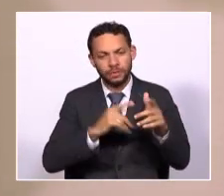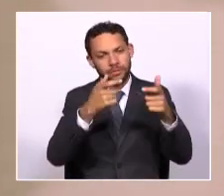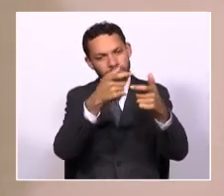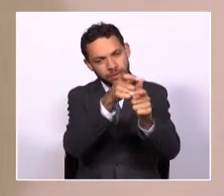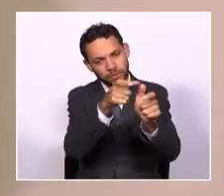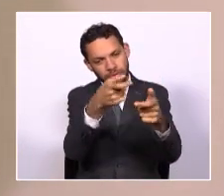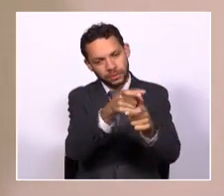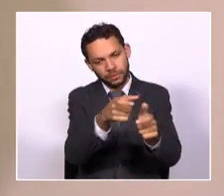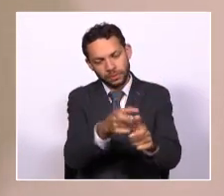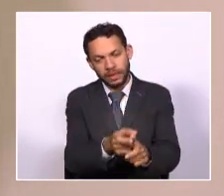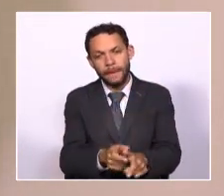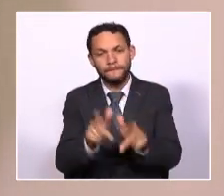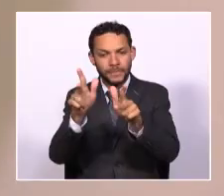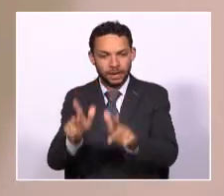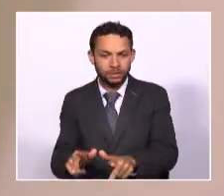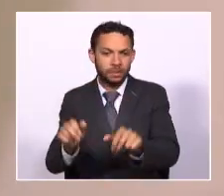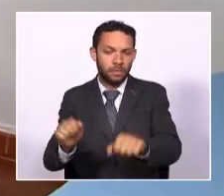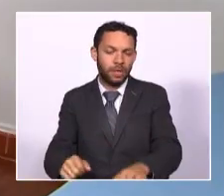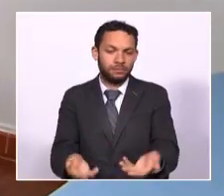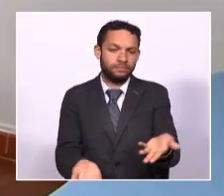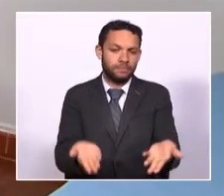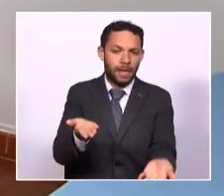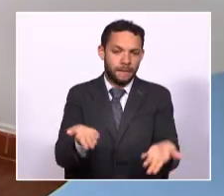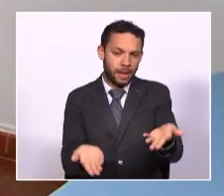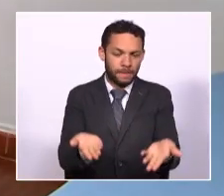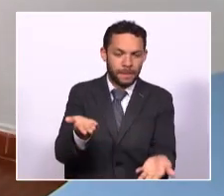que el paciente pues pueda estabilizar nuevamente el peso del cuerpo. Baja los brazos,